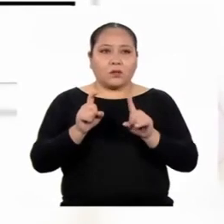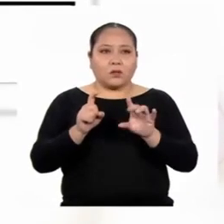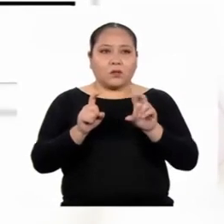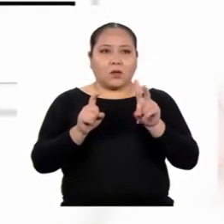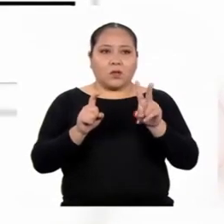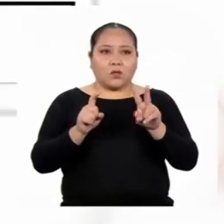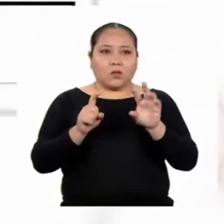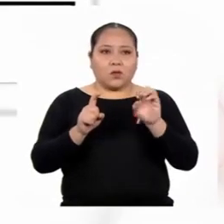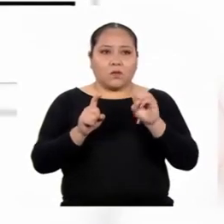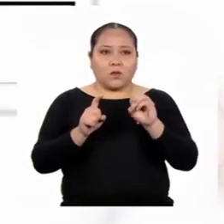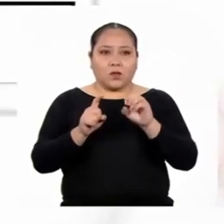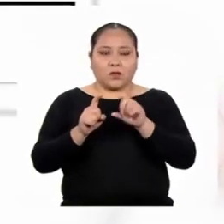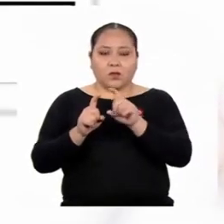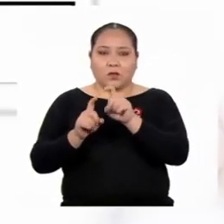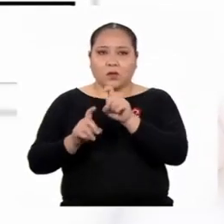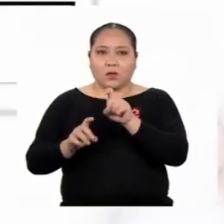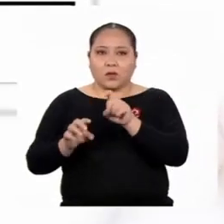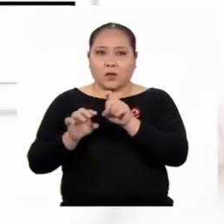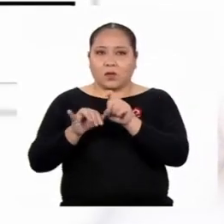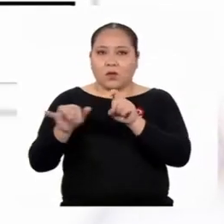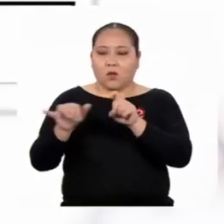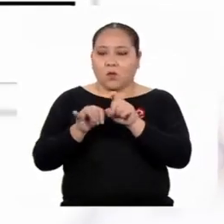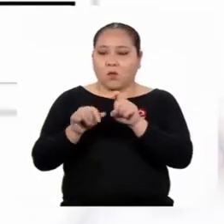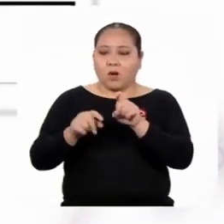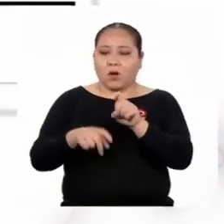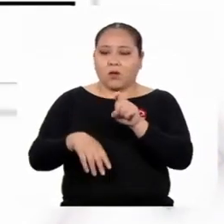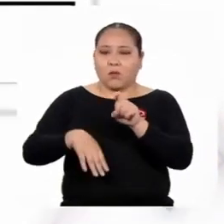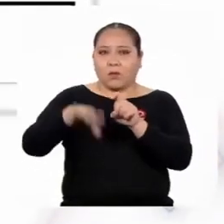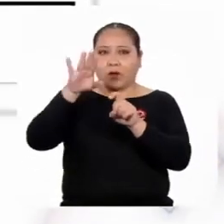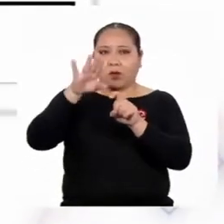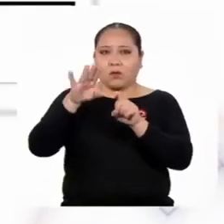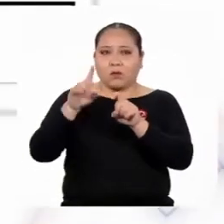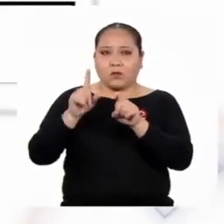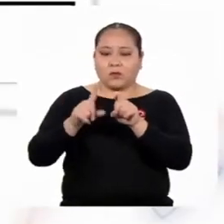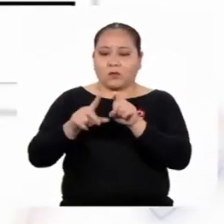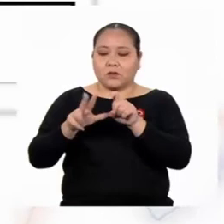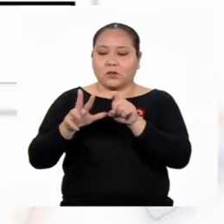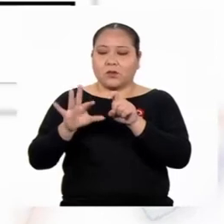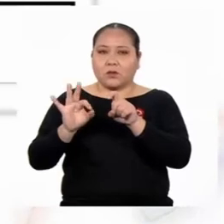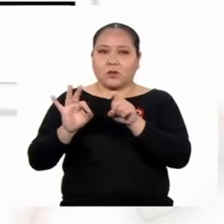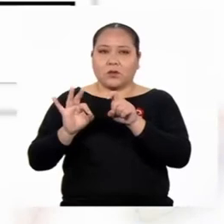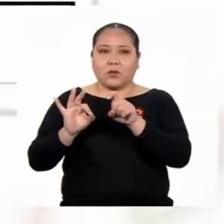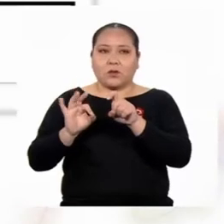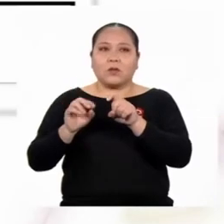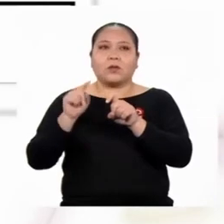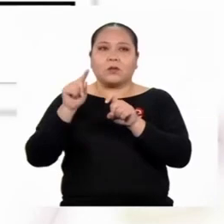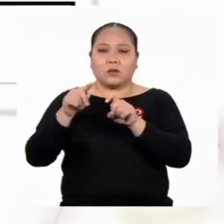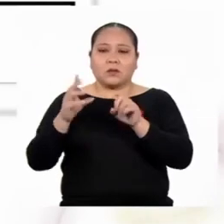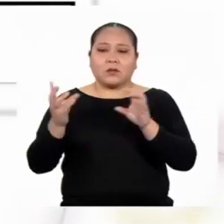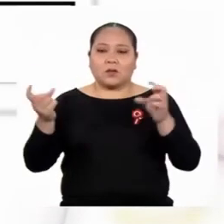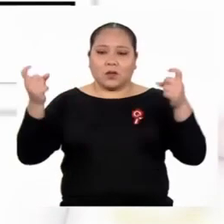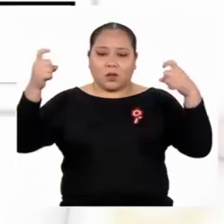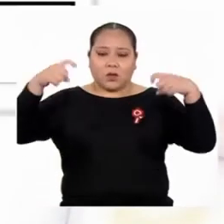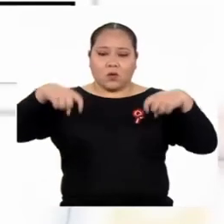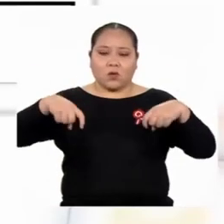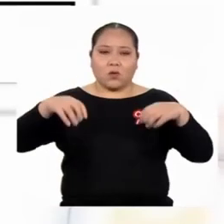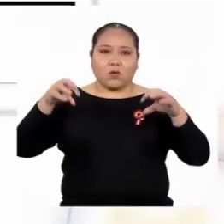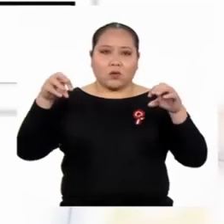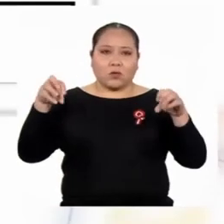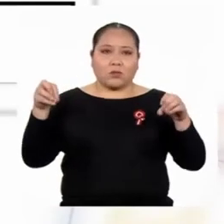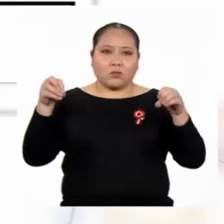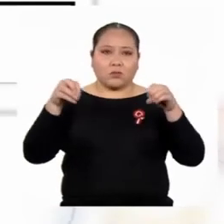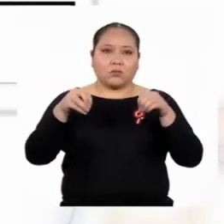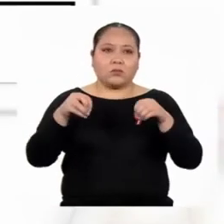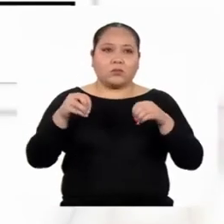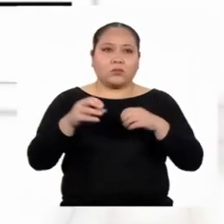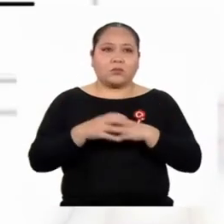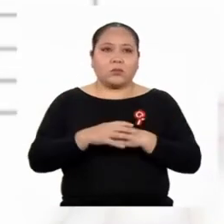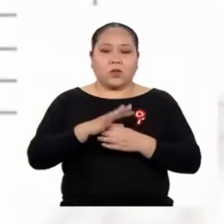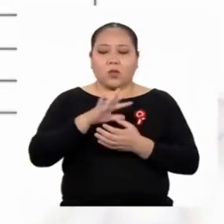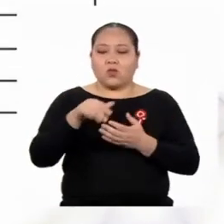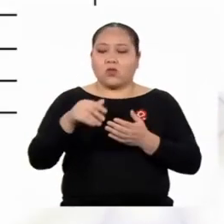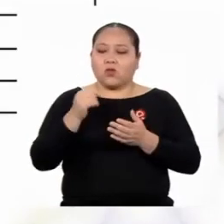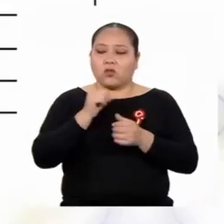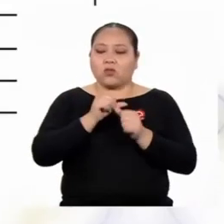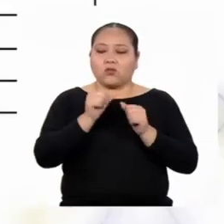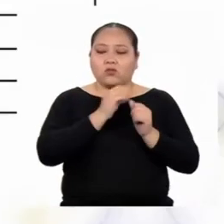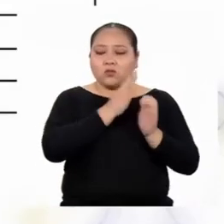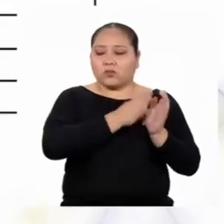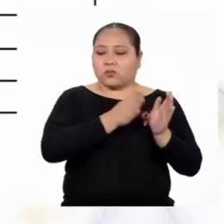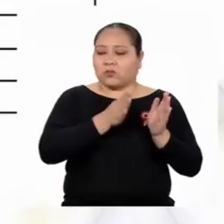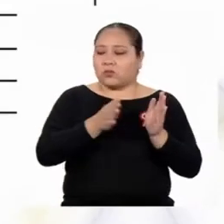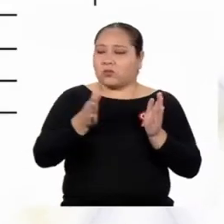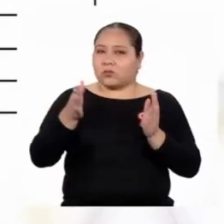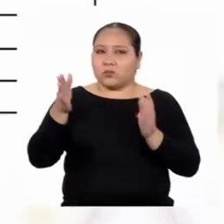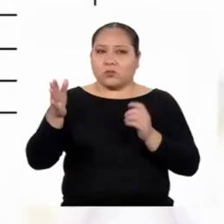o igual que 139. Es decir, que se considera a los dos extremos y a todos los valores que están entre